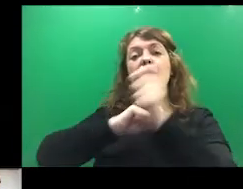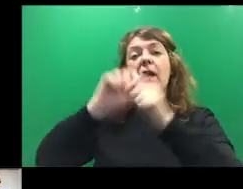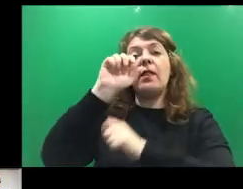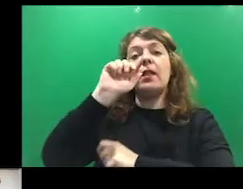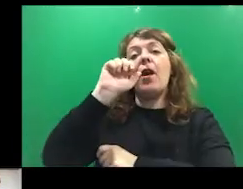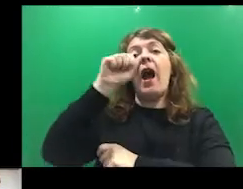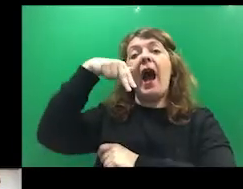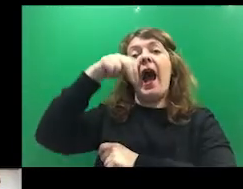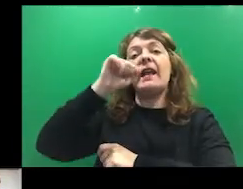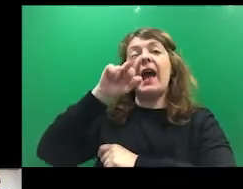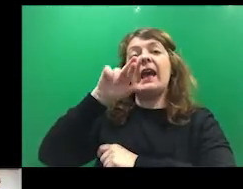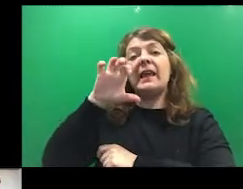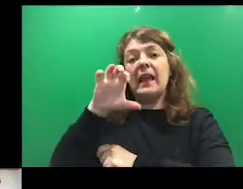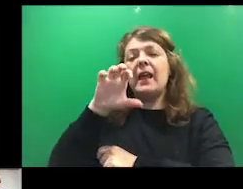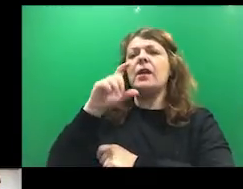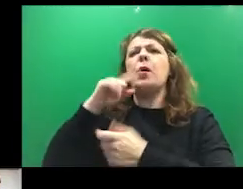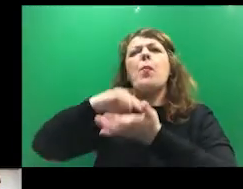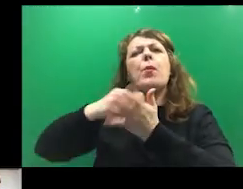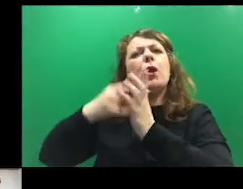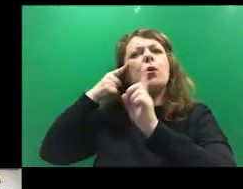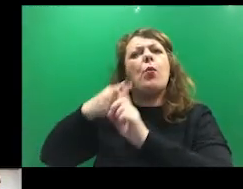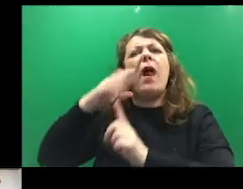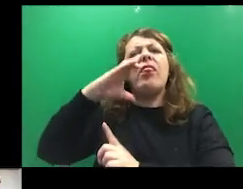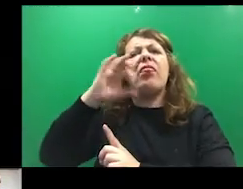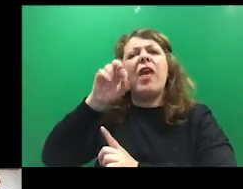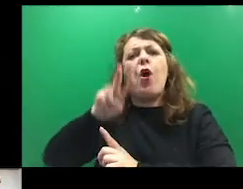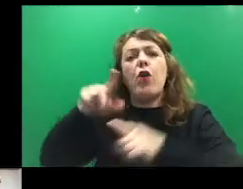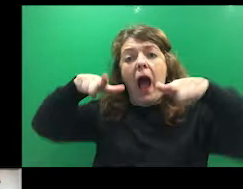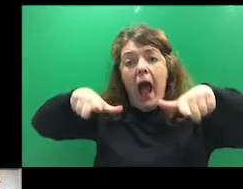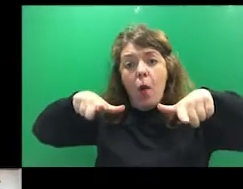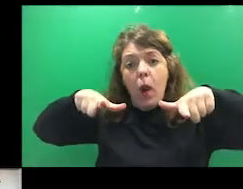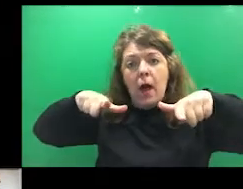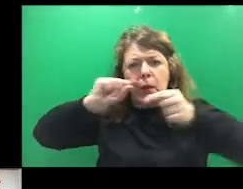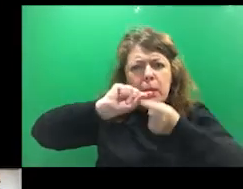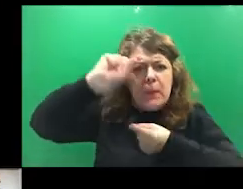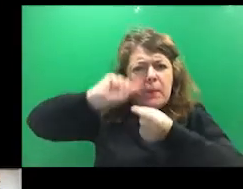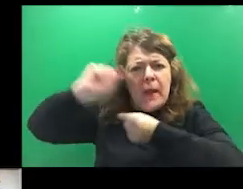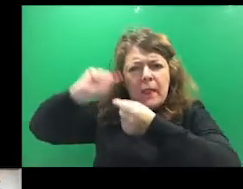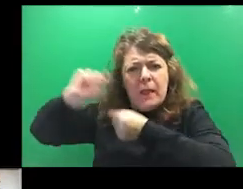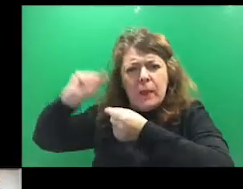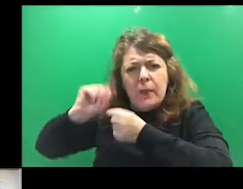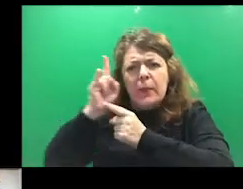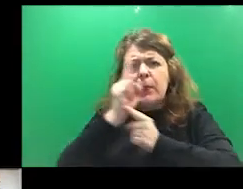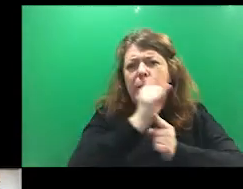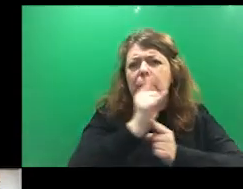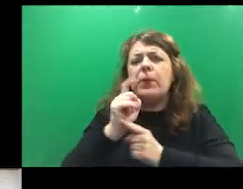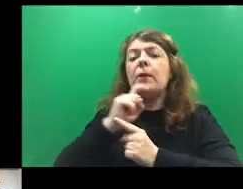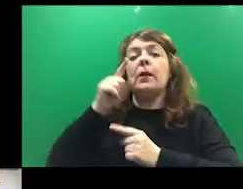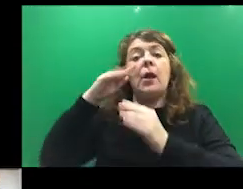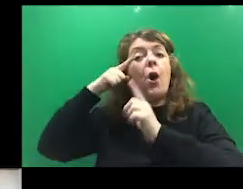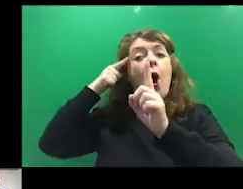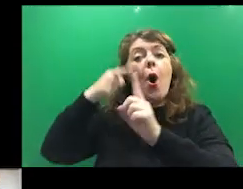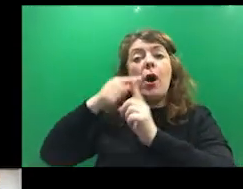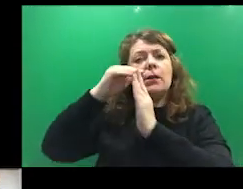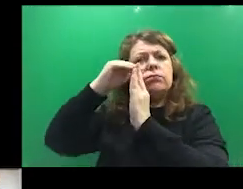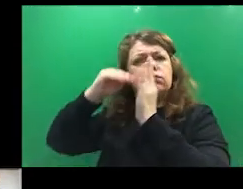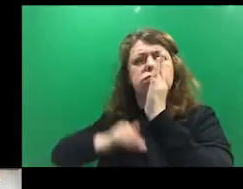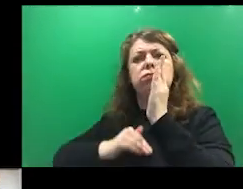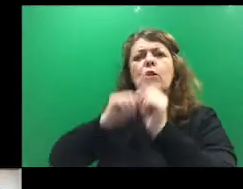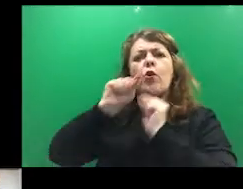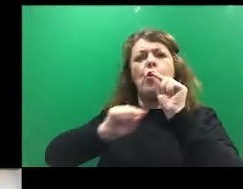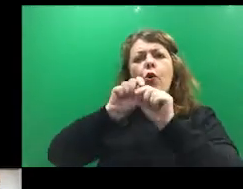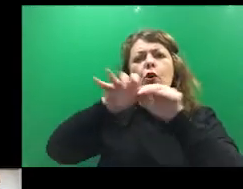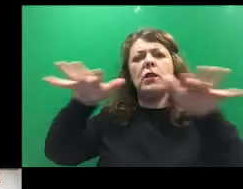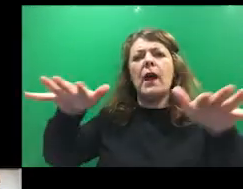y la Asociación ANAIRE en el proyecto de medir el CO2 en las aulas. Nuestro objetivo es reducir el riesgo de